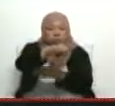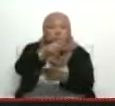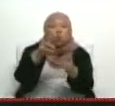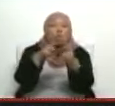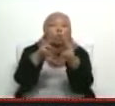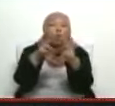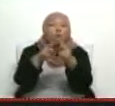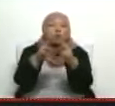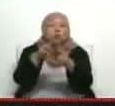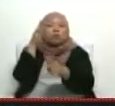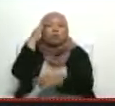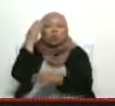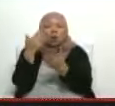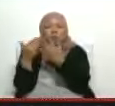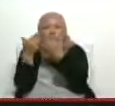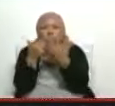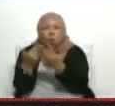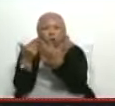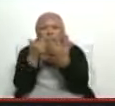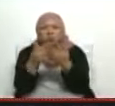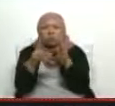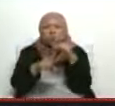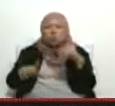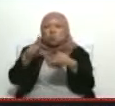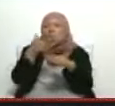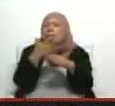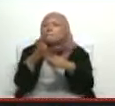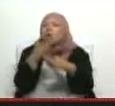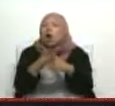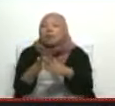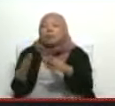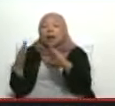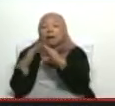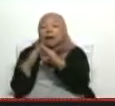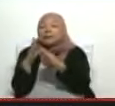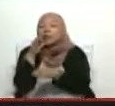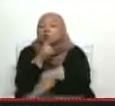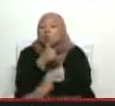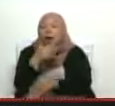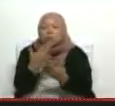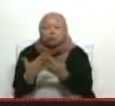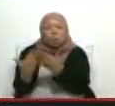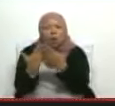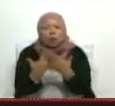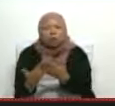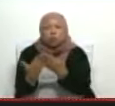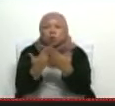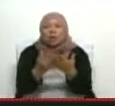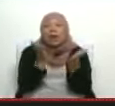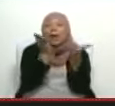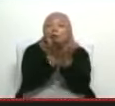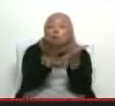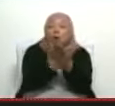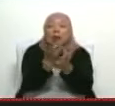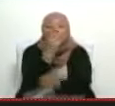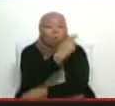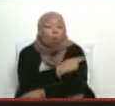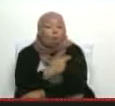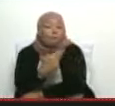de raza, eso van a estudiar, si sea debajo de un árbol. Con las escuelas, con los hospitales,